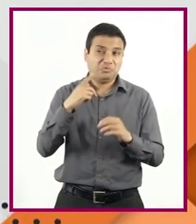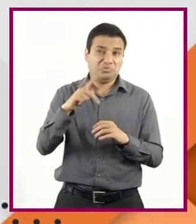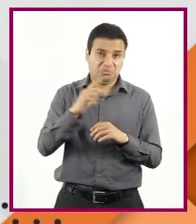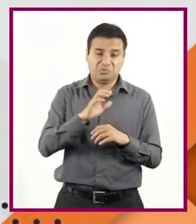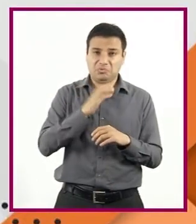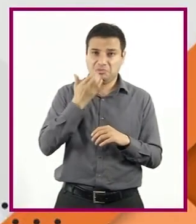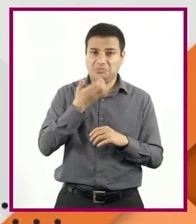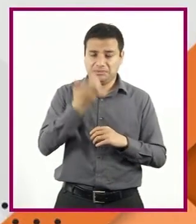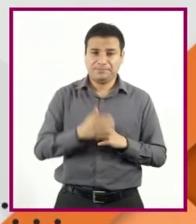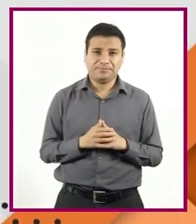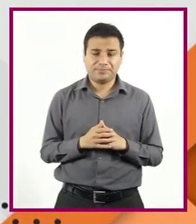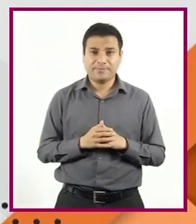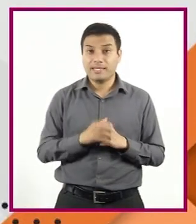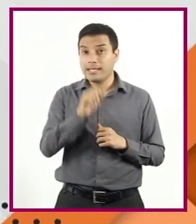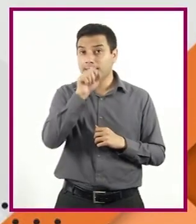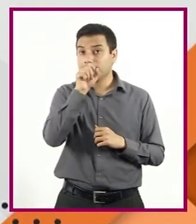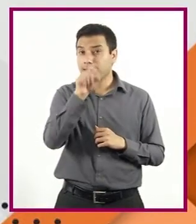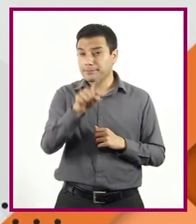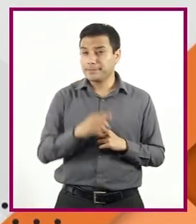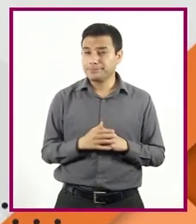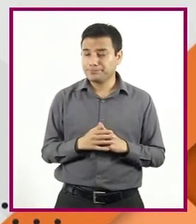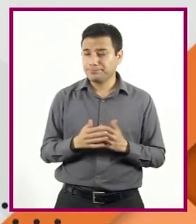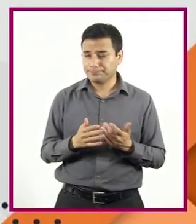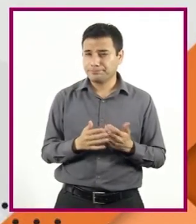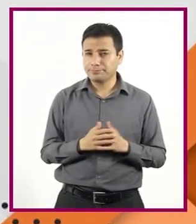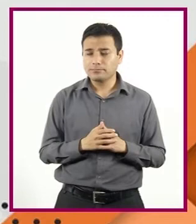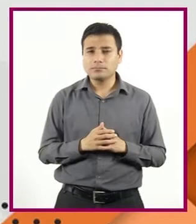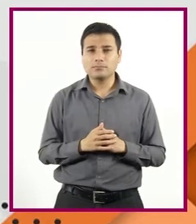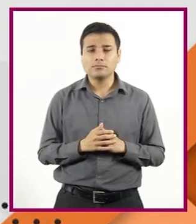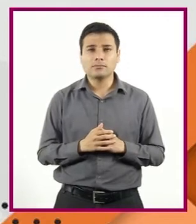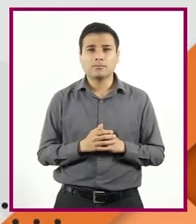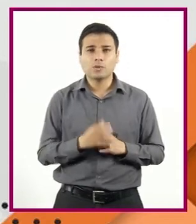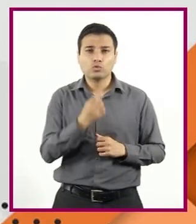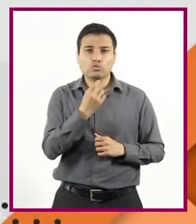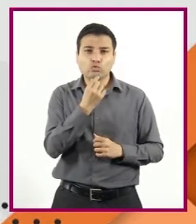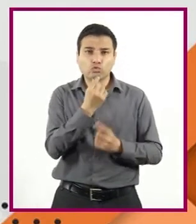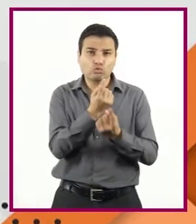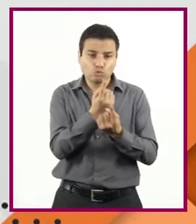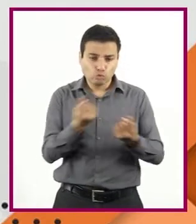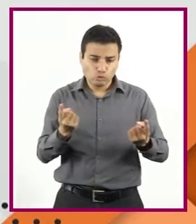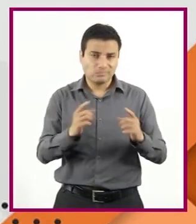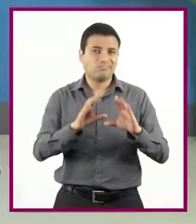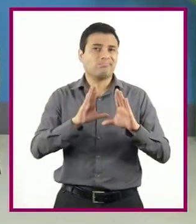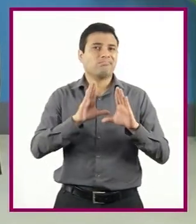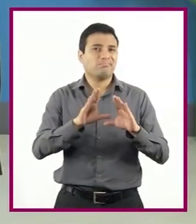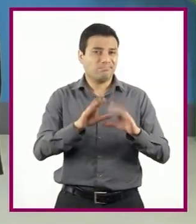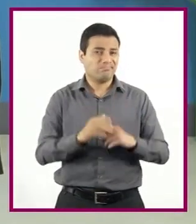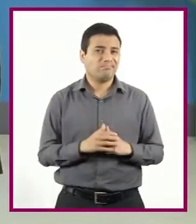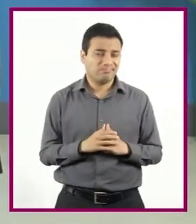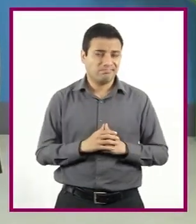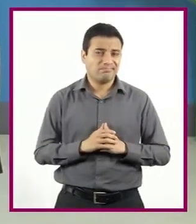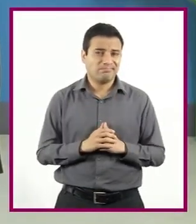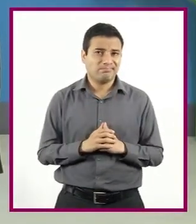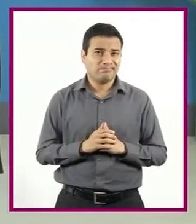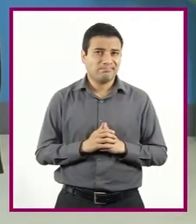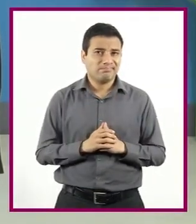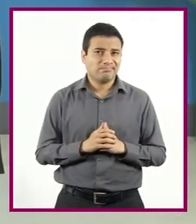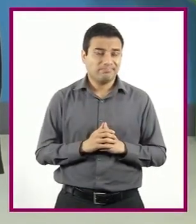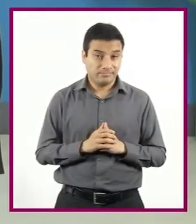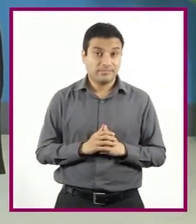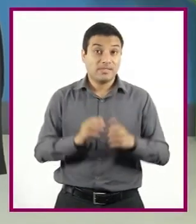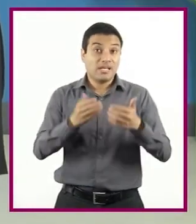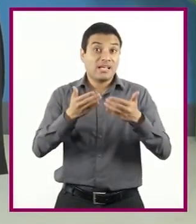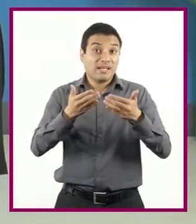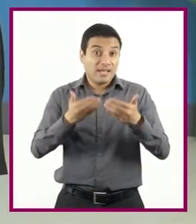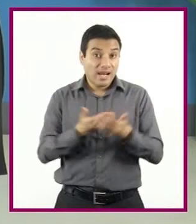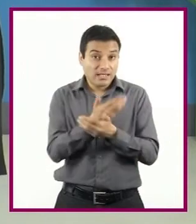misma manera, este rigor se inculcaba en la educación de las niñas y niños mexicas. Al nacer, se